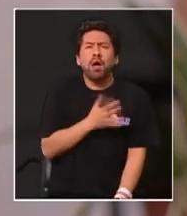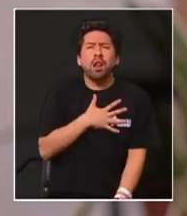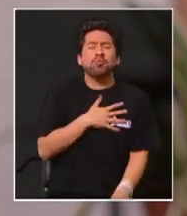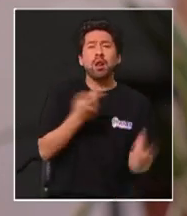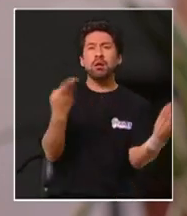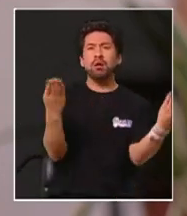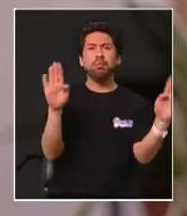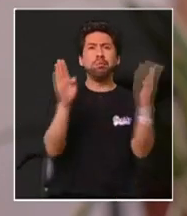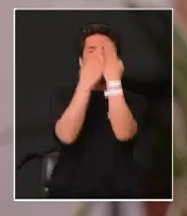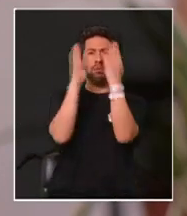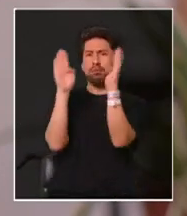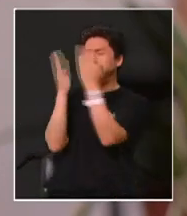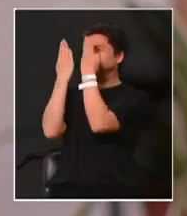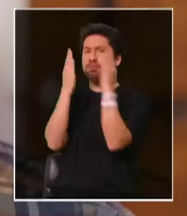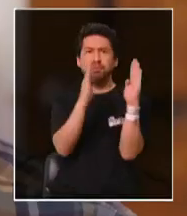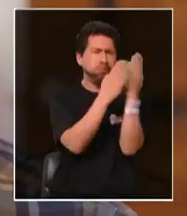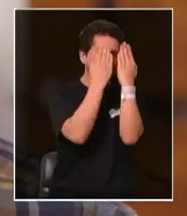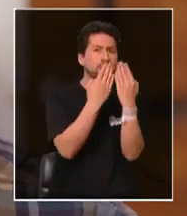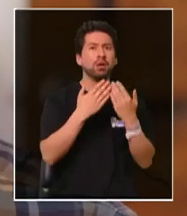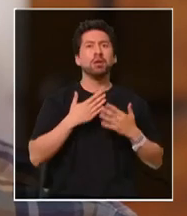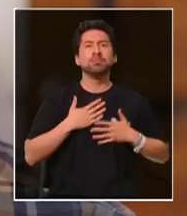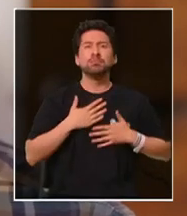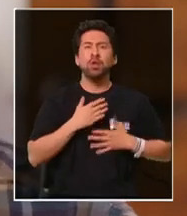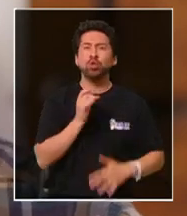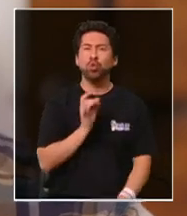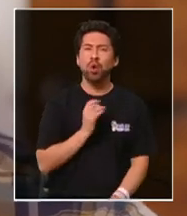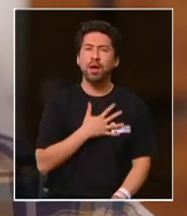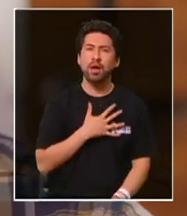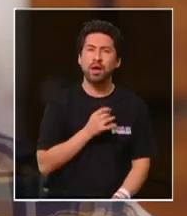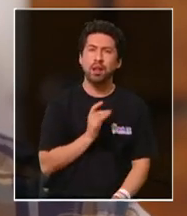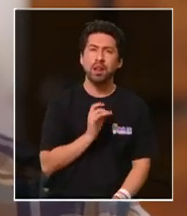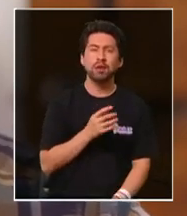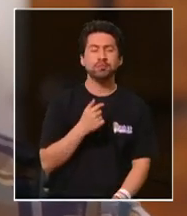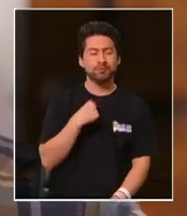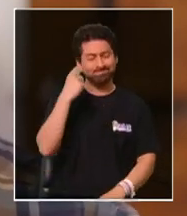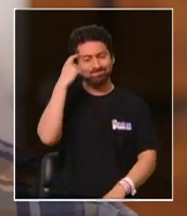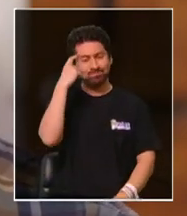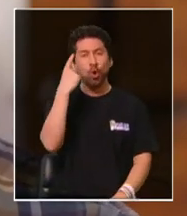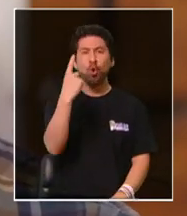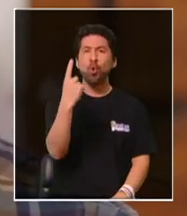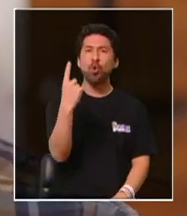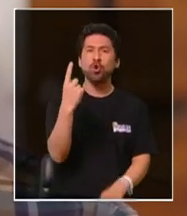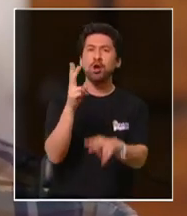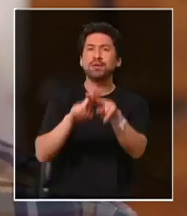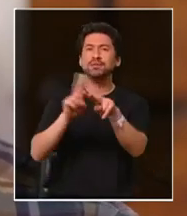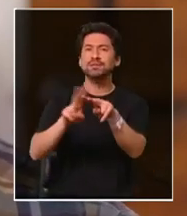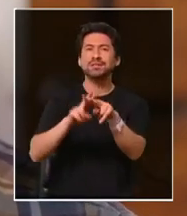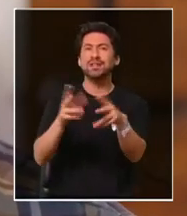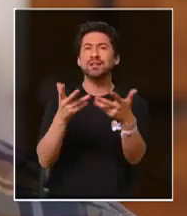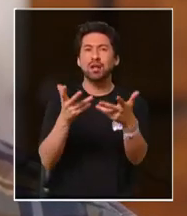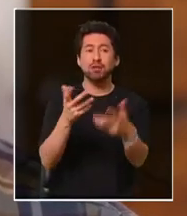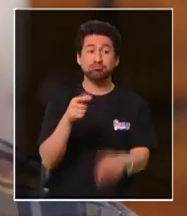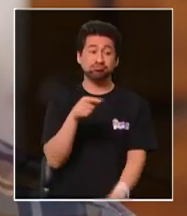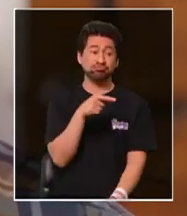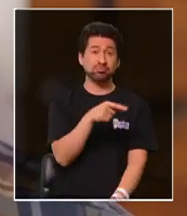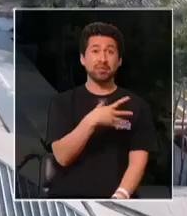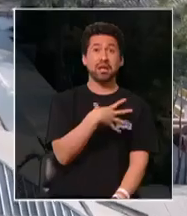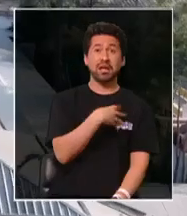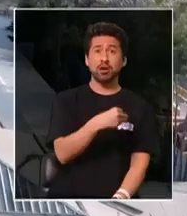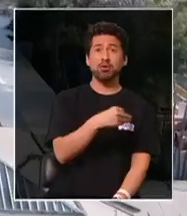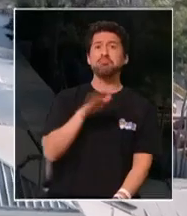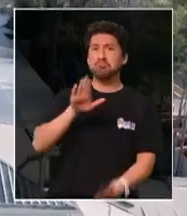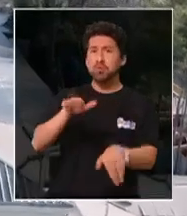puertas, duele. Y la única opción que me quedaba era llevarlo al colegio donde estudié